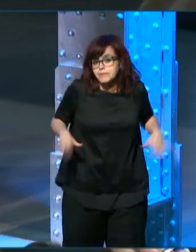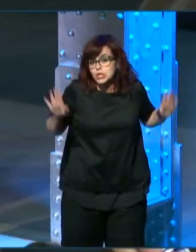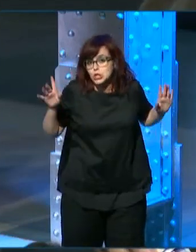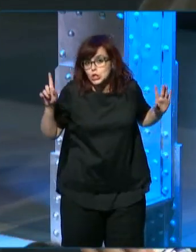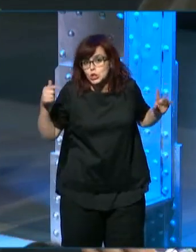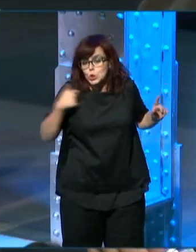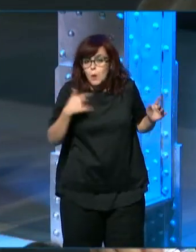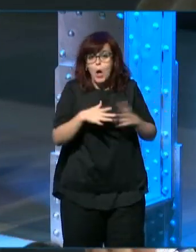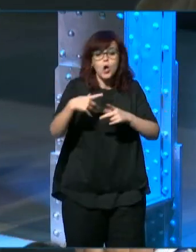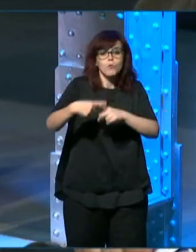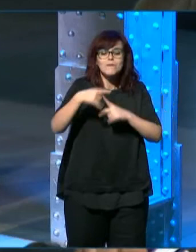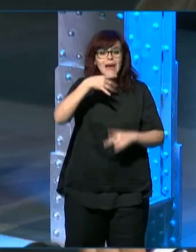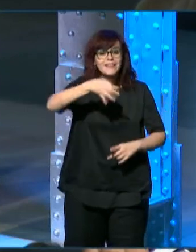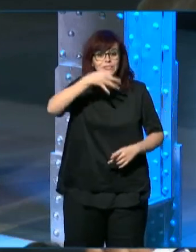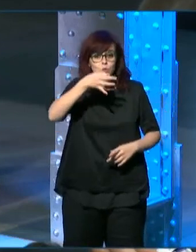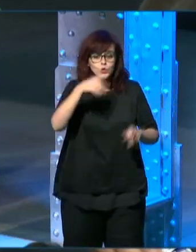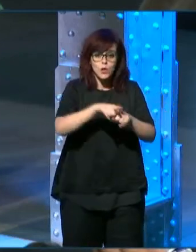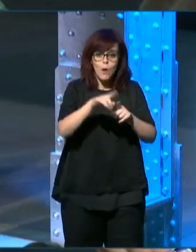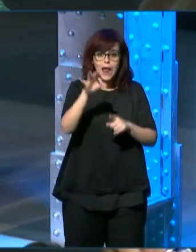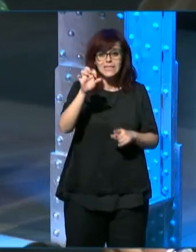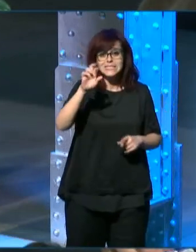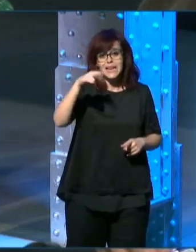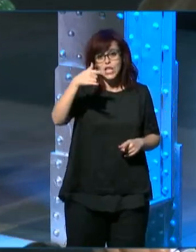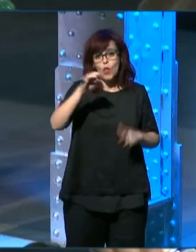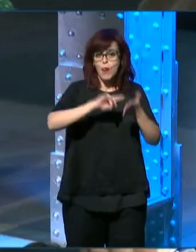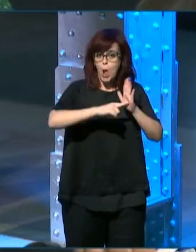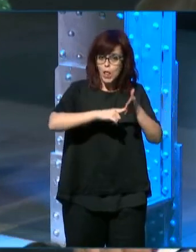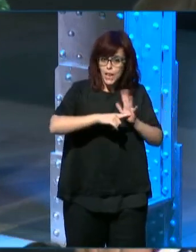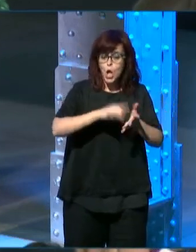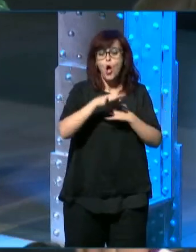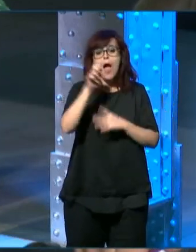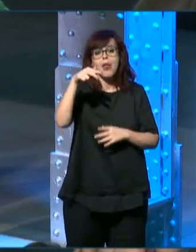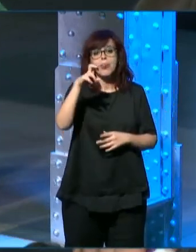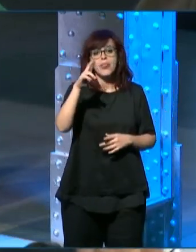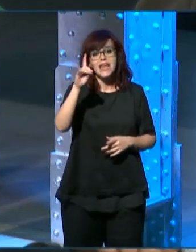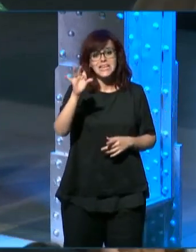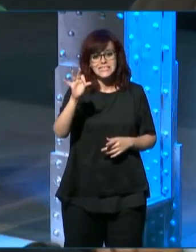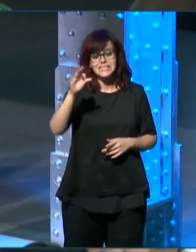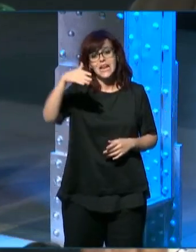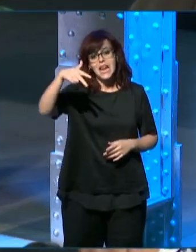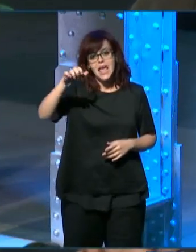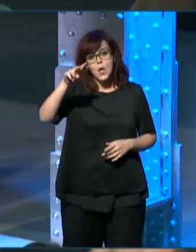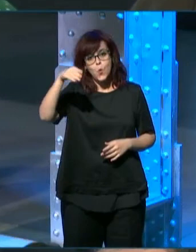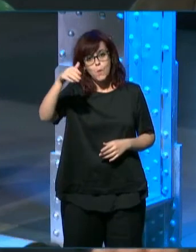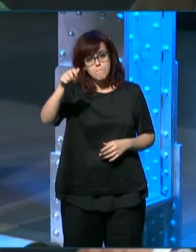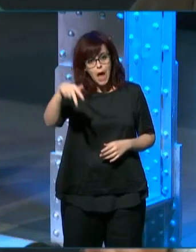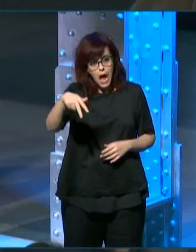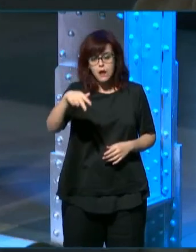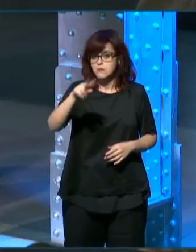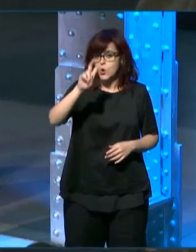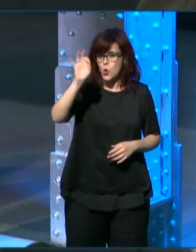en común, yo que sé, pues en el discurso de Sergio del Molino, de Andrés Neumann, creo que de alguna manera también lo